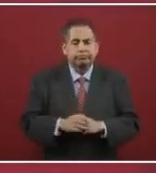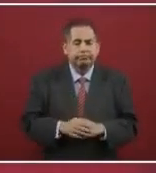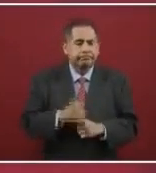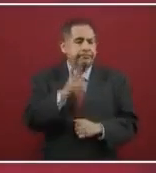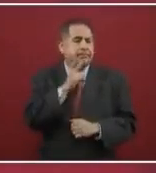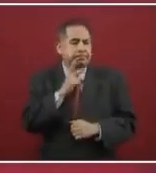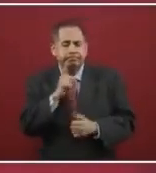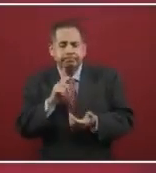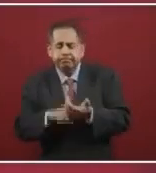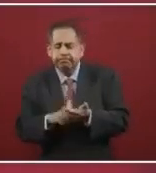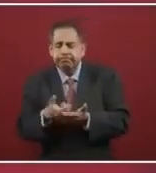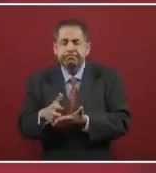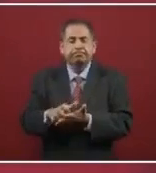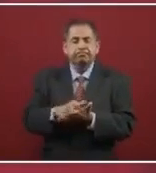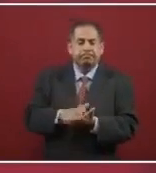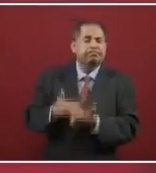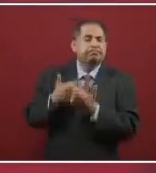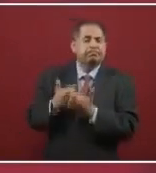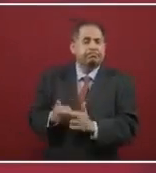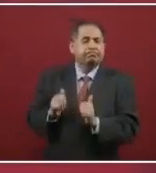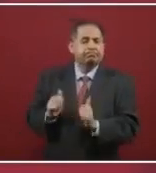Pemex, no